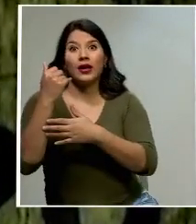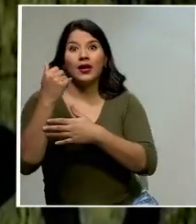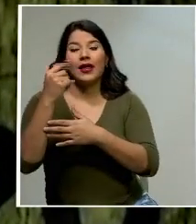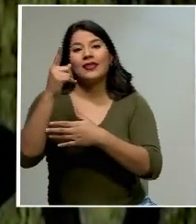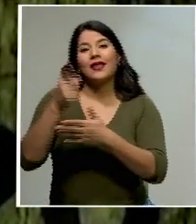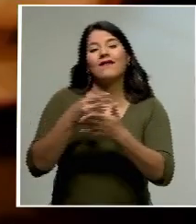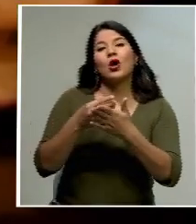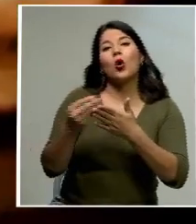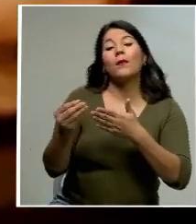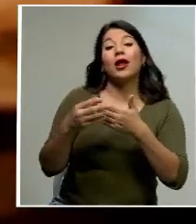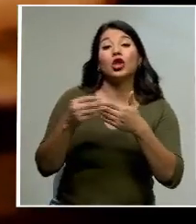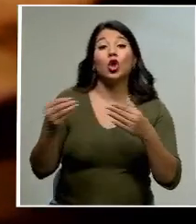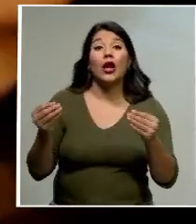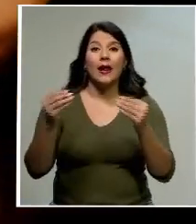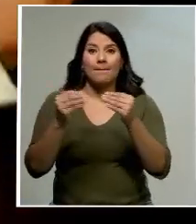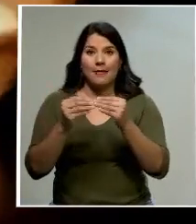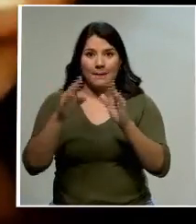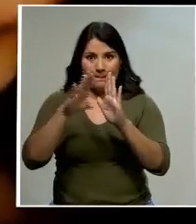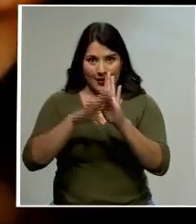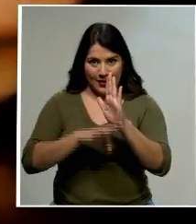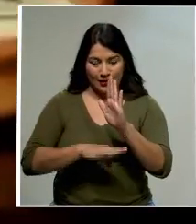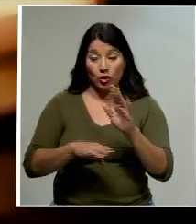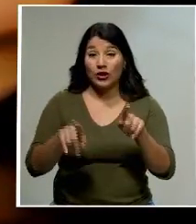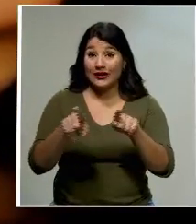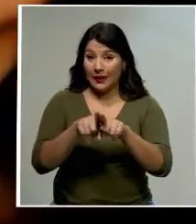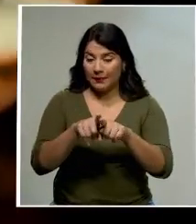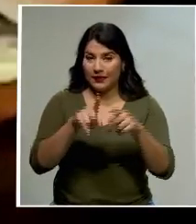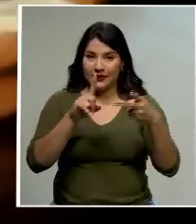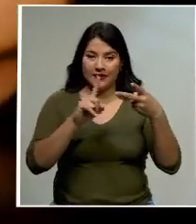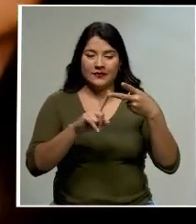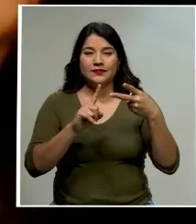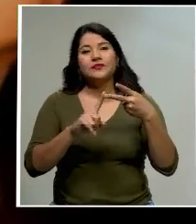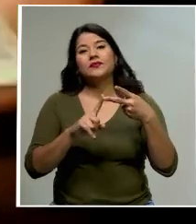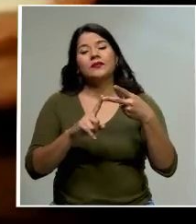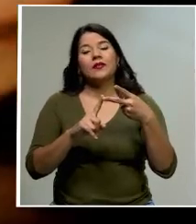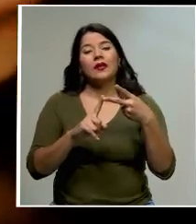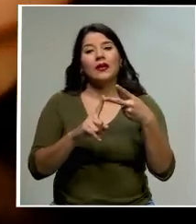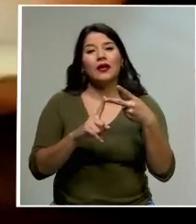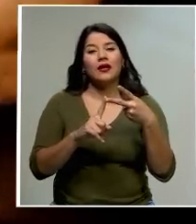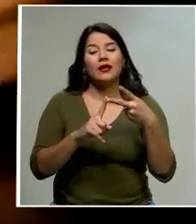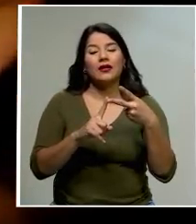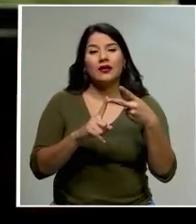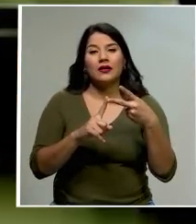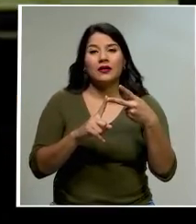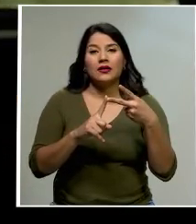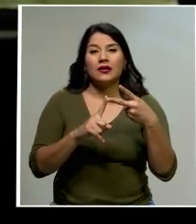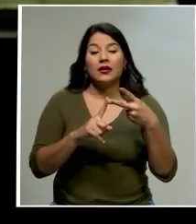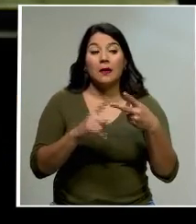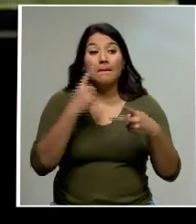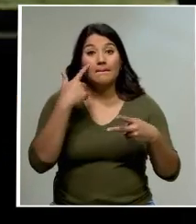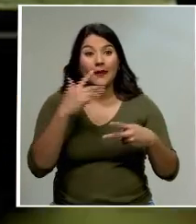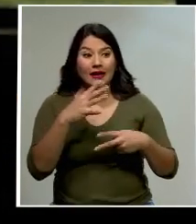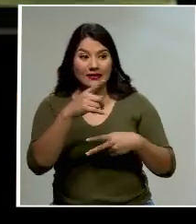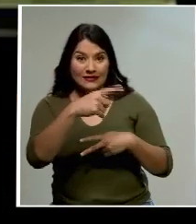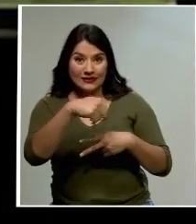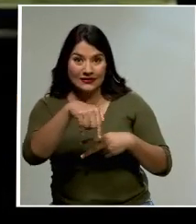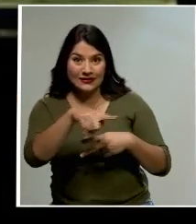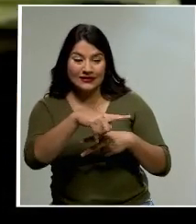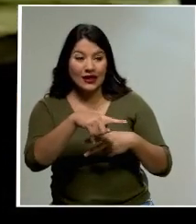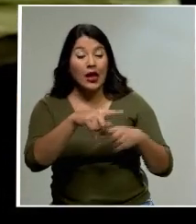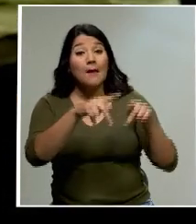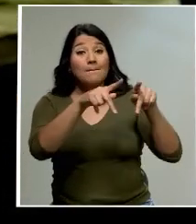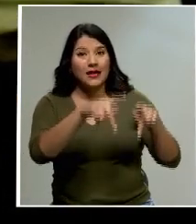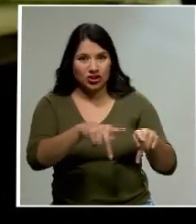su comercio. El otro factor importante es el especulativo, donde hay un grupo importante de compradores